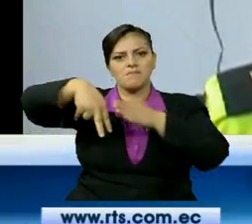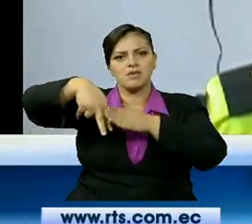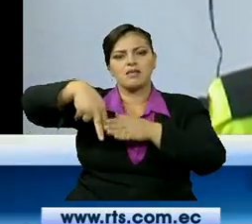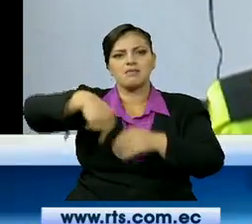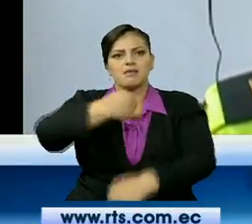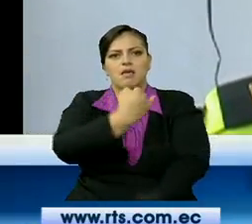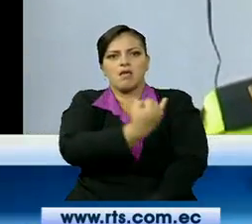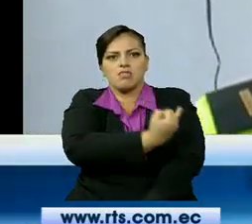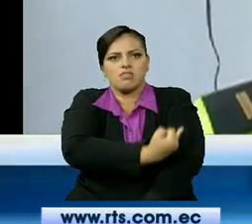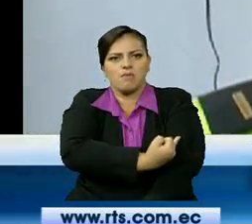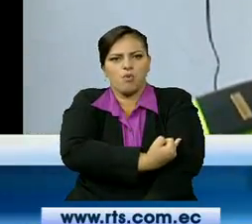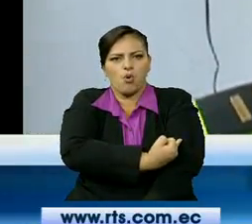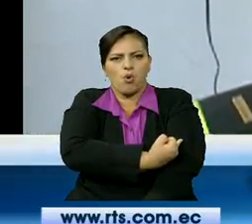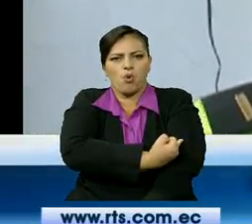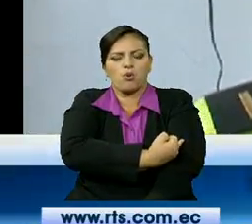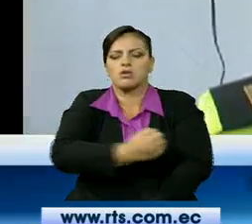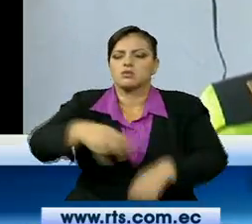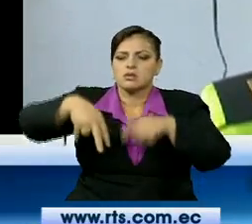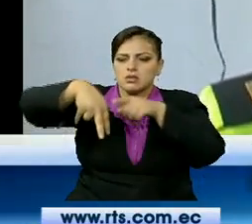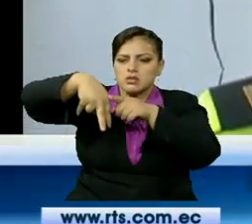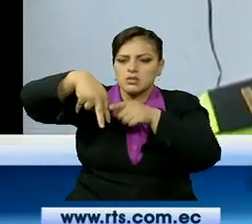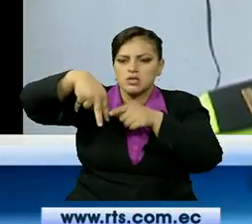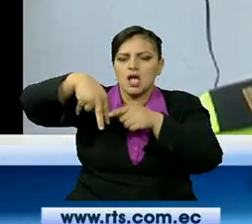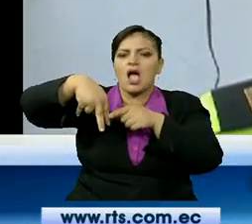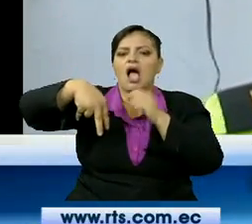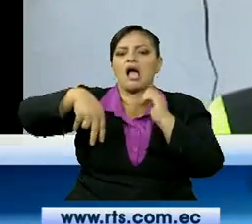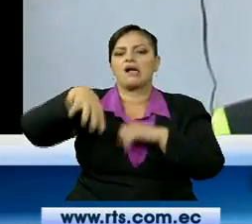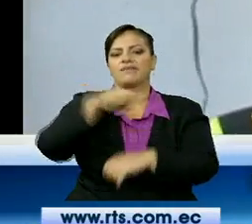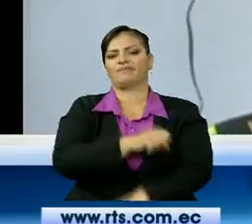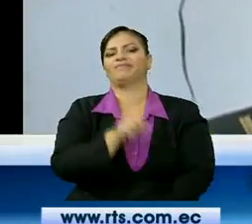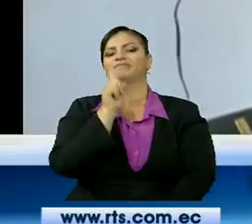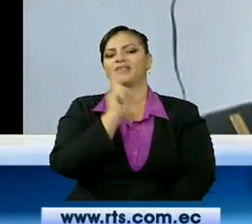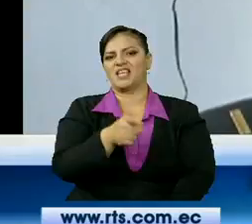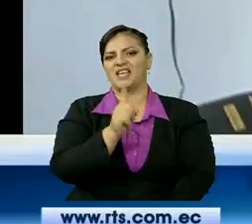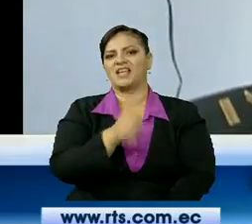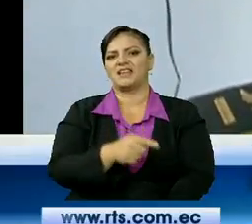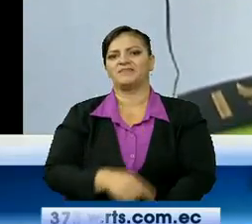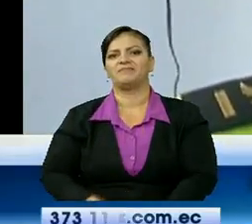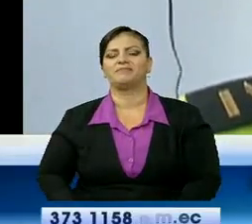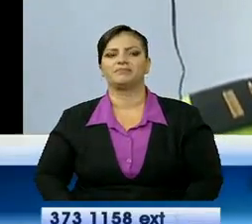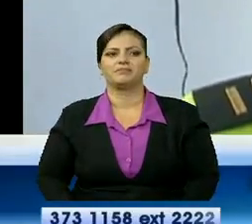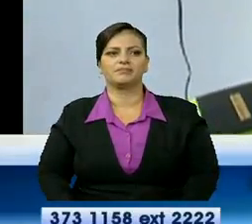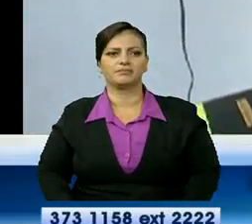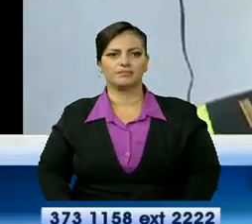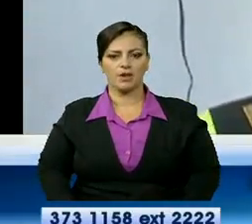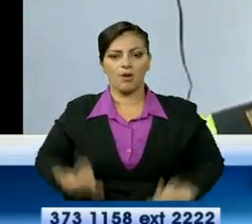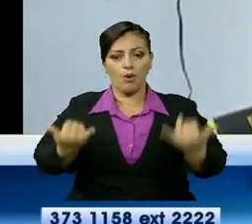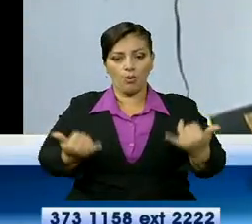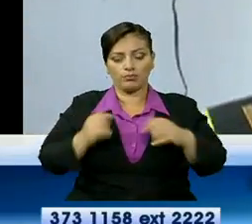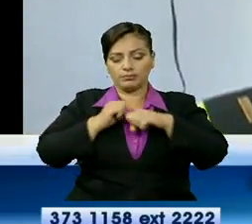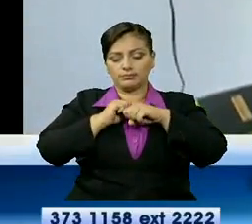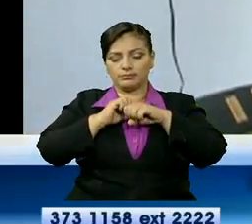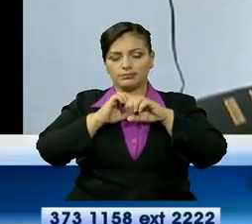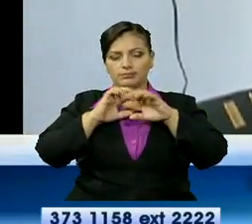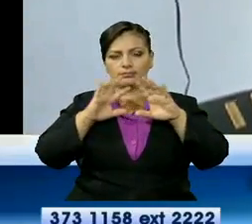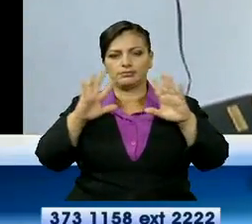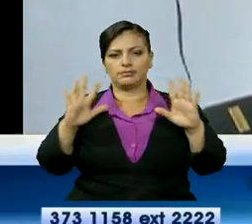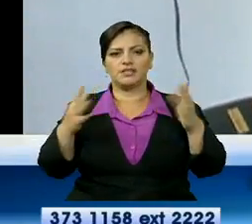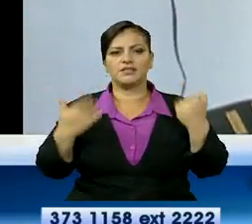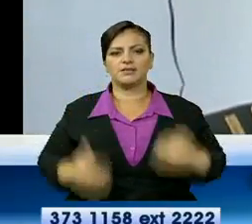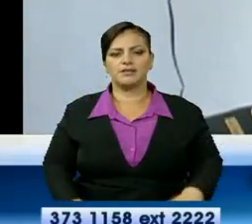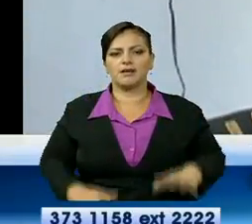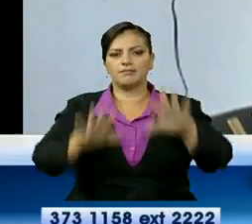la localización ininterrumpida. Y es así que en horas de la madrugada del día de hoy, pues, se